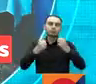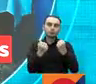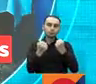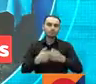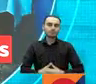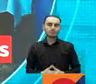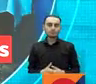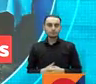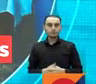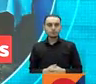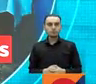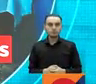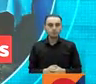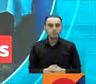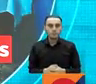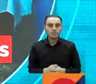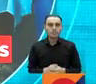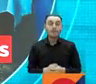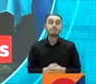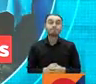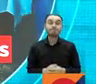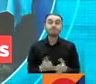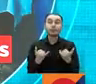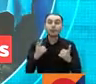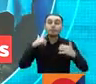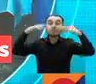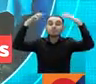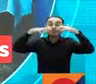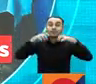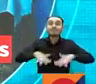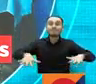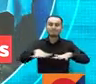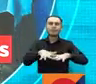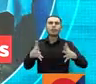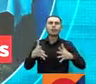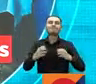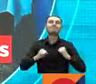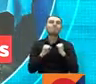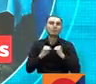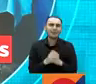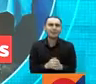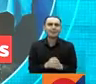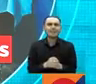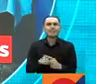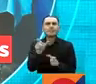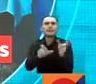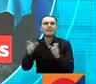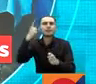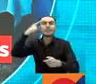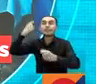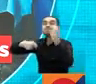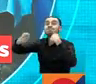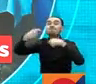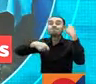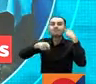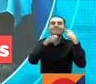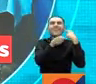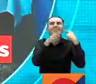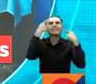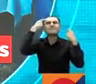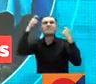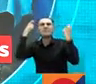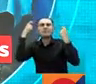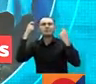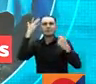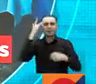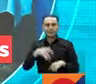precipitaciones. Y la temporada de lluvias en Bogotá tiene preocupados a los comerciantes por las afectaciones que han tenido en